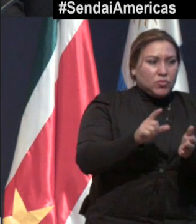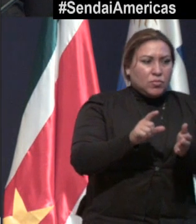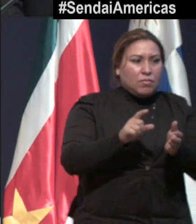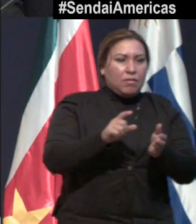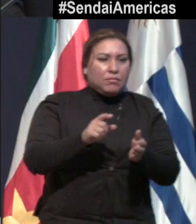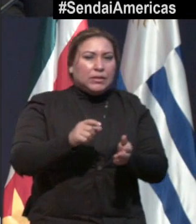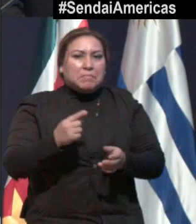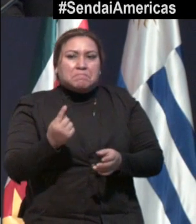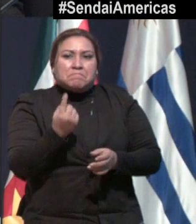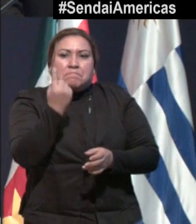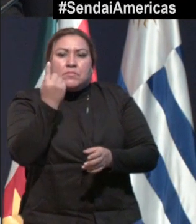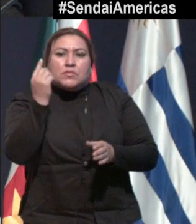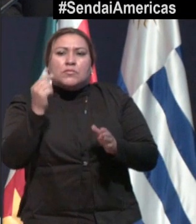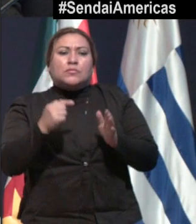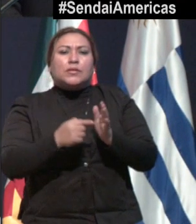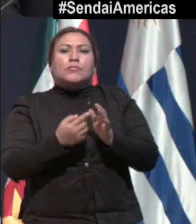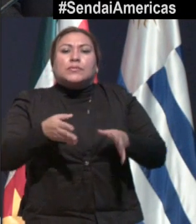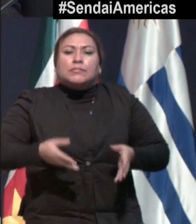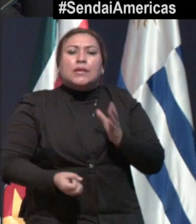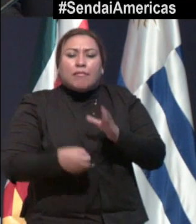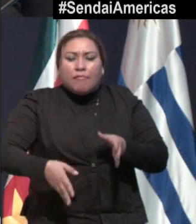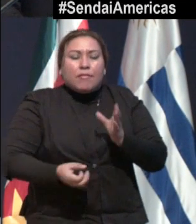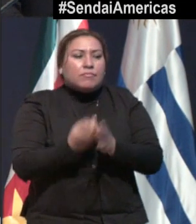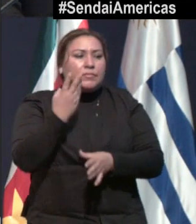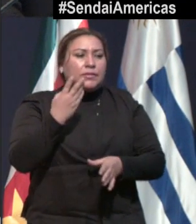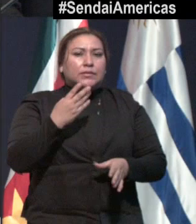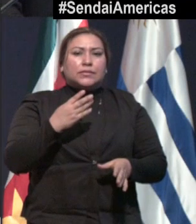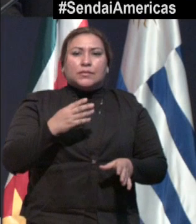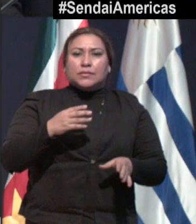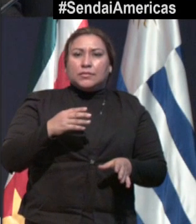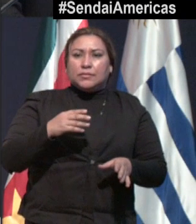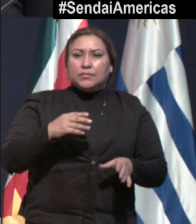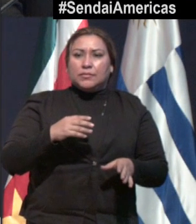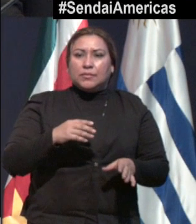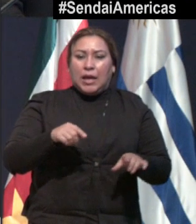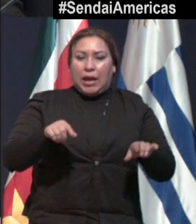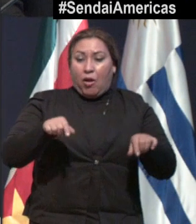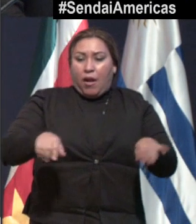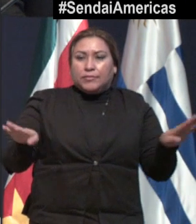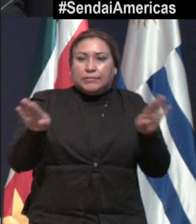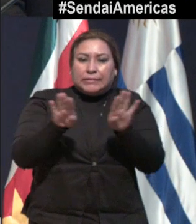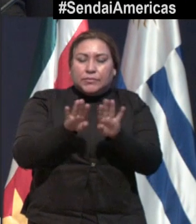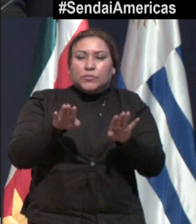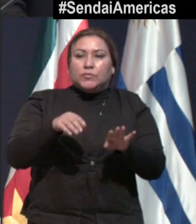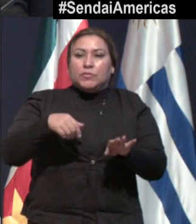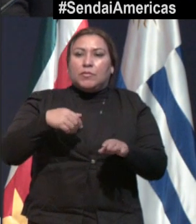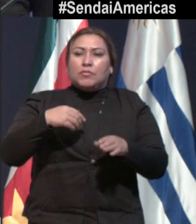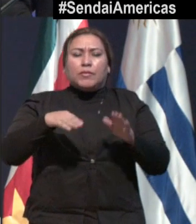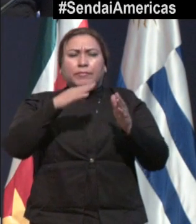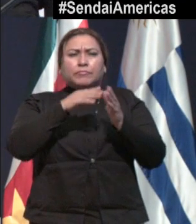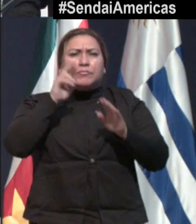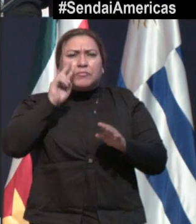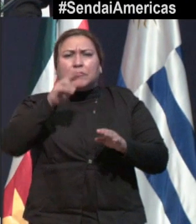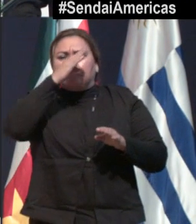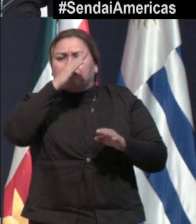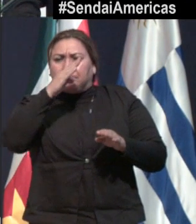La primera sesión, que va a dar inicio inmediatamente finalicemos esta sesión de apertura, tratará sobre la transversalidad de